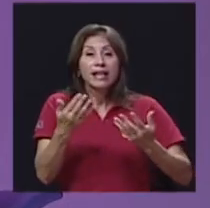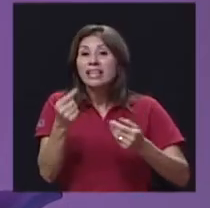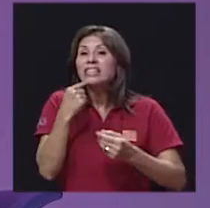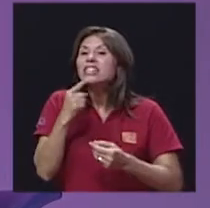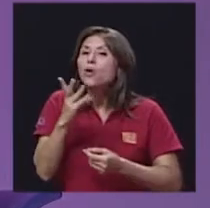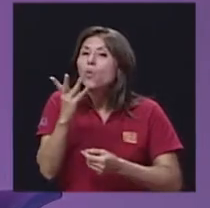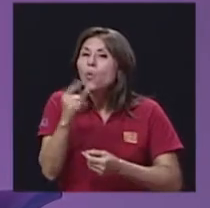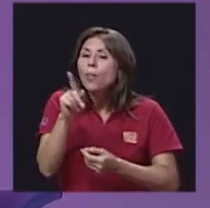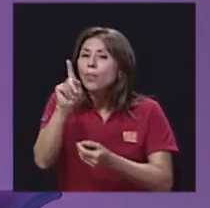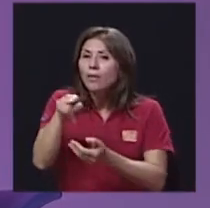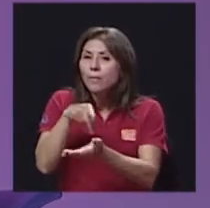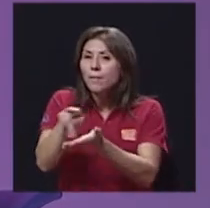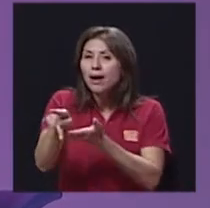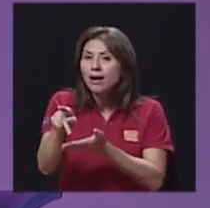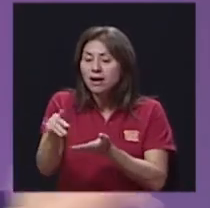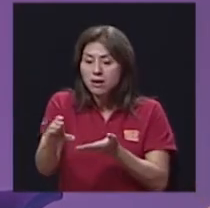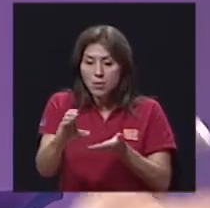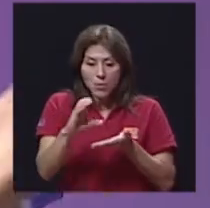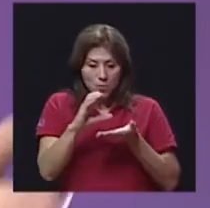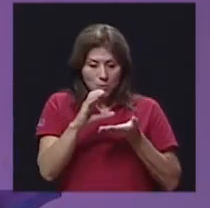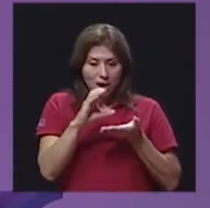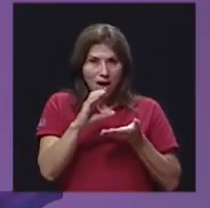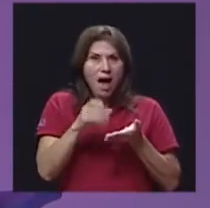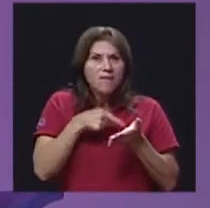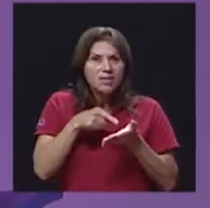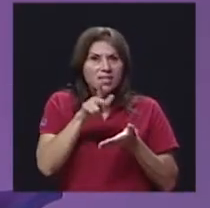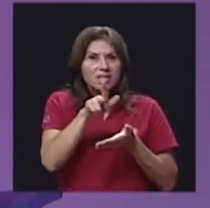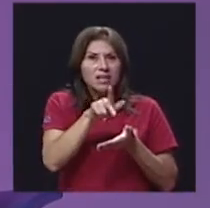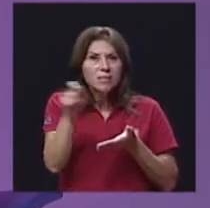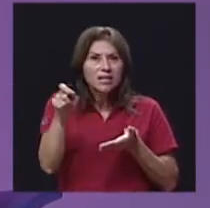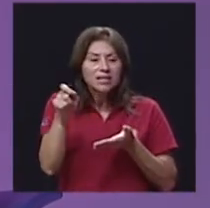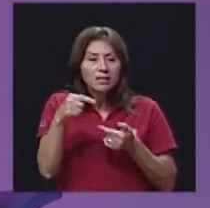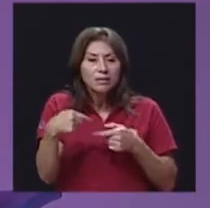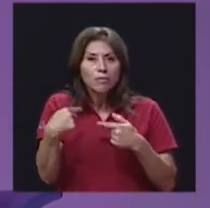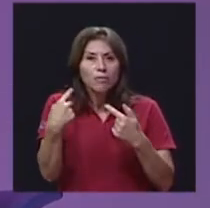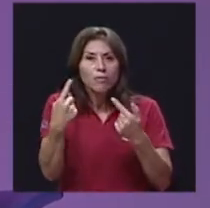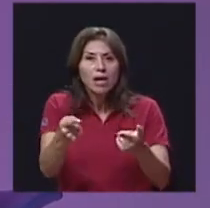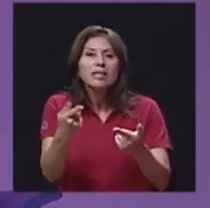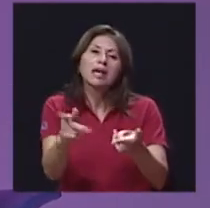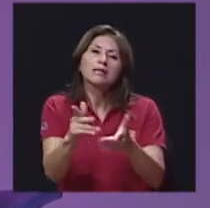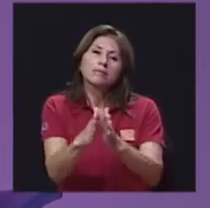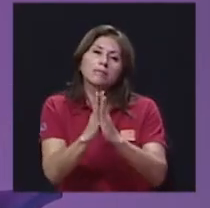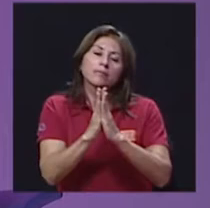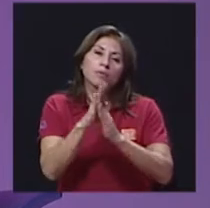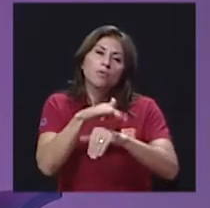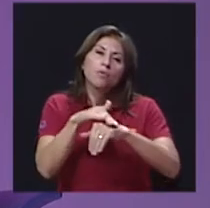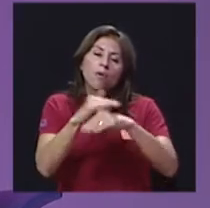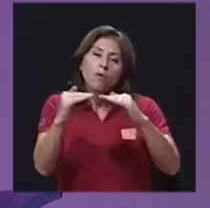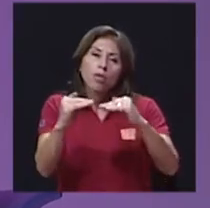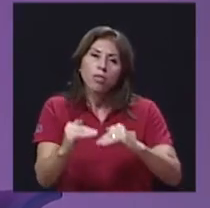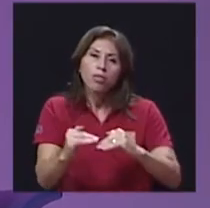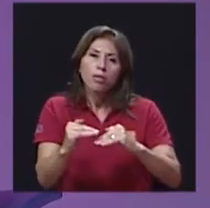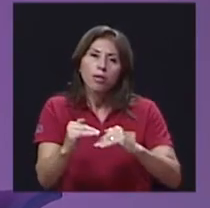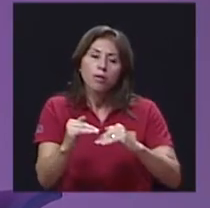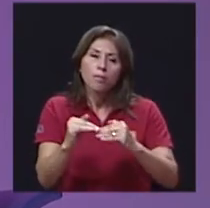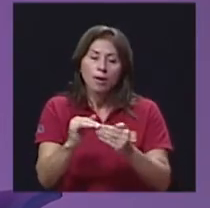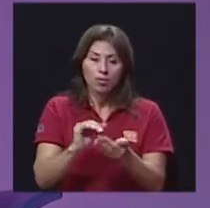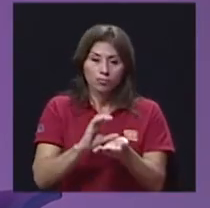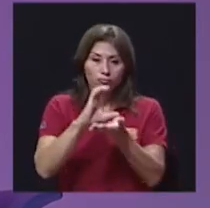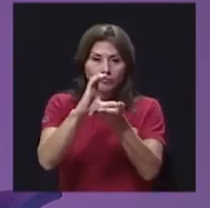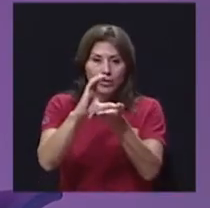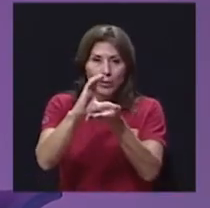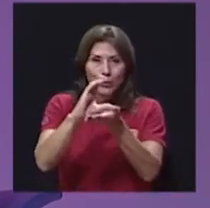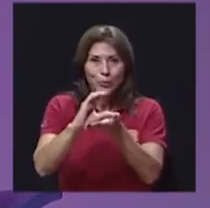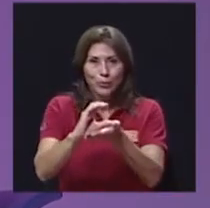de pensión y a veces no han pasado 3 meses cuando ya están pidiendo un incidente de rebajo, ¿verdad?